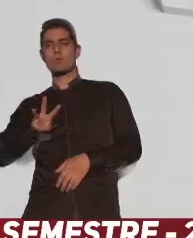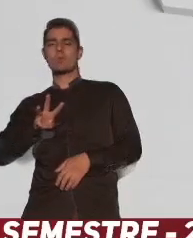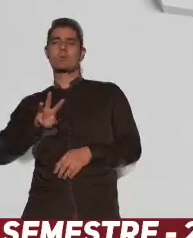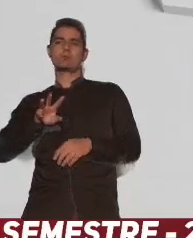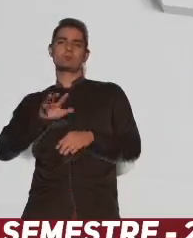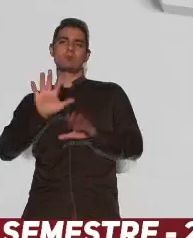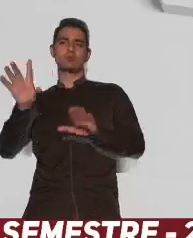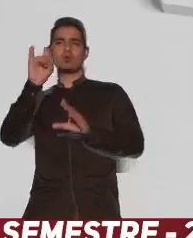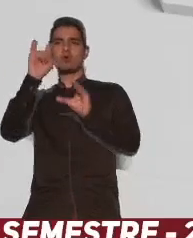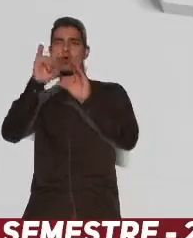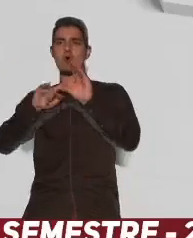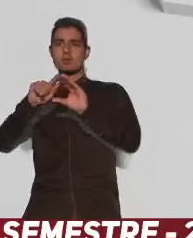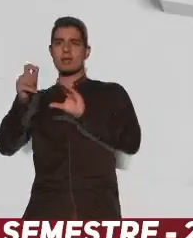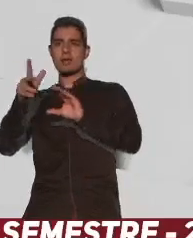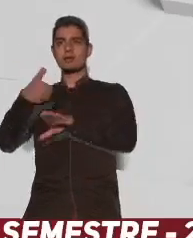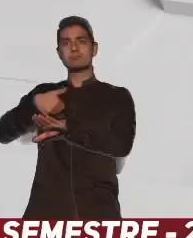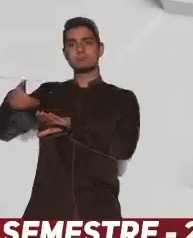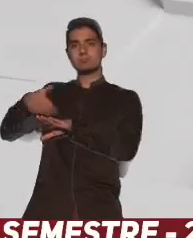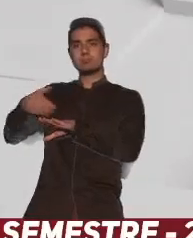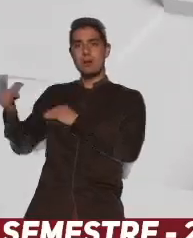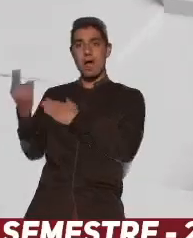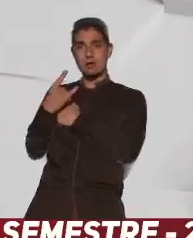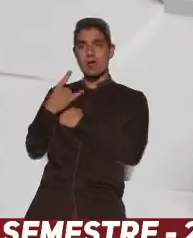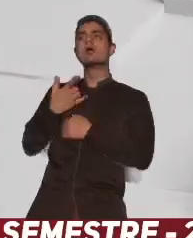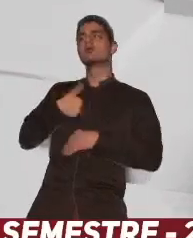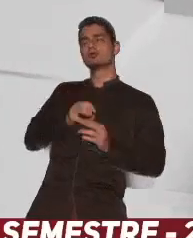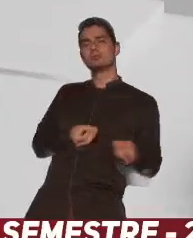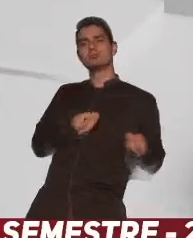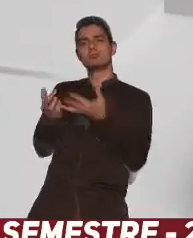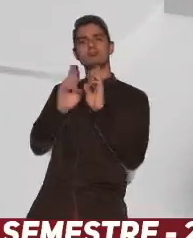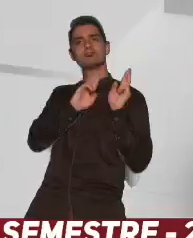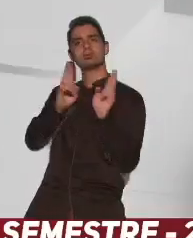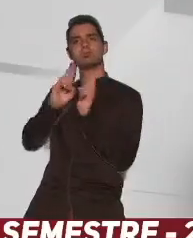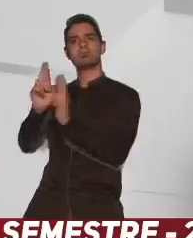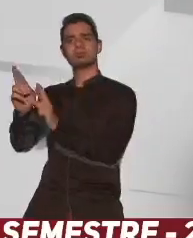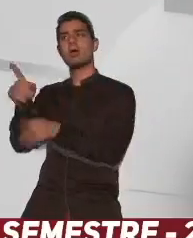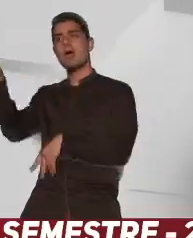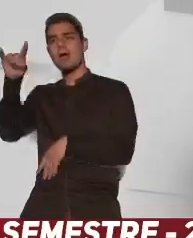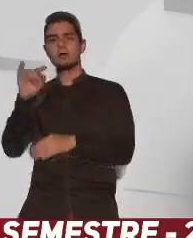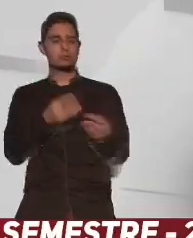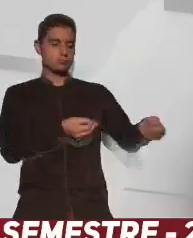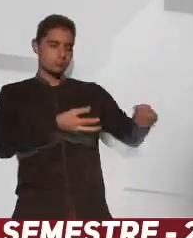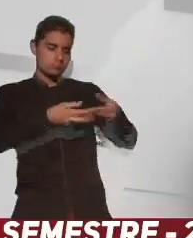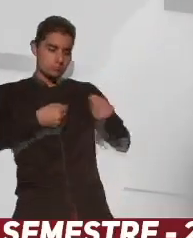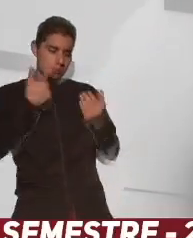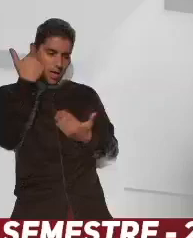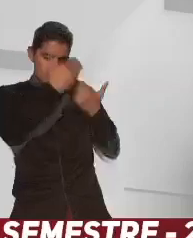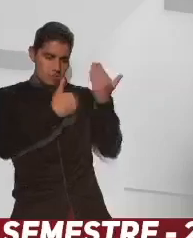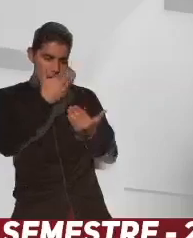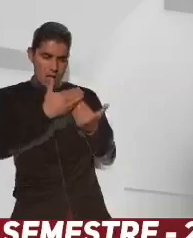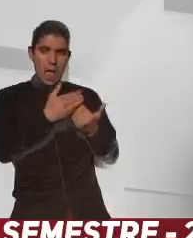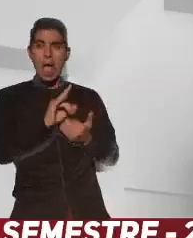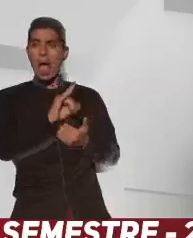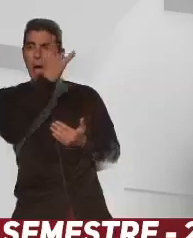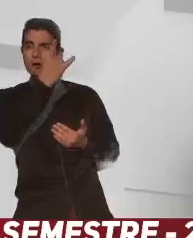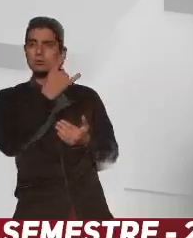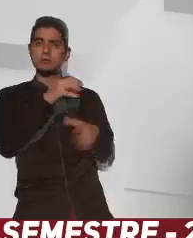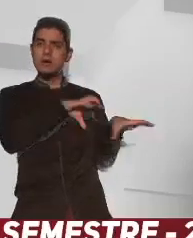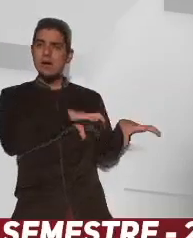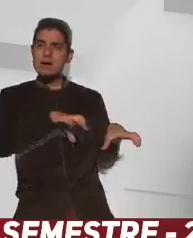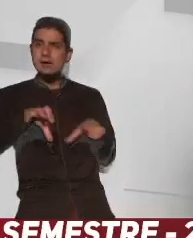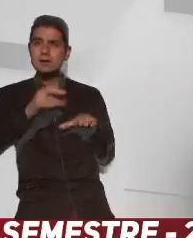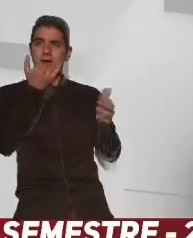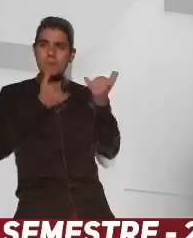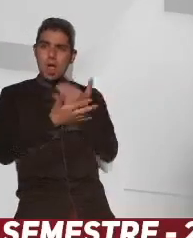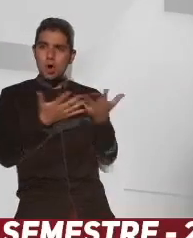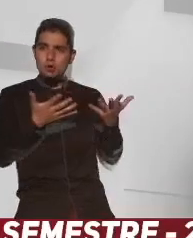la República, lo que ha permitido verificar posibles irregularidades y tomar acciones para corregirlas. En